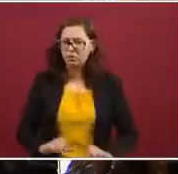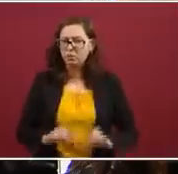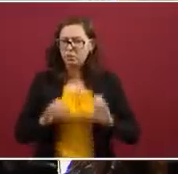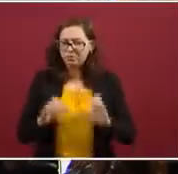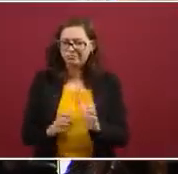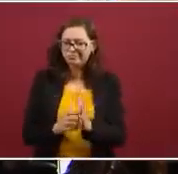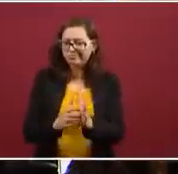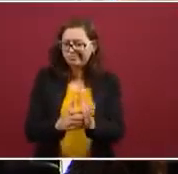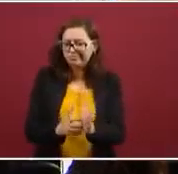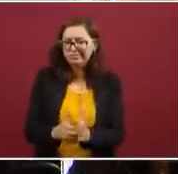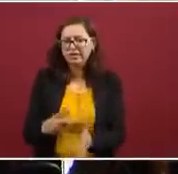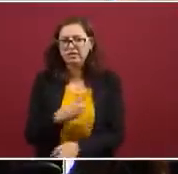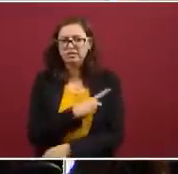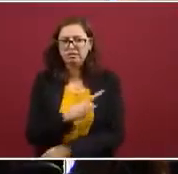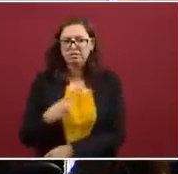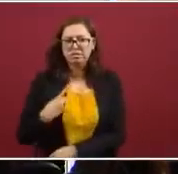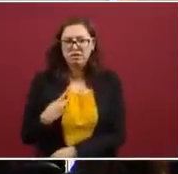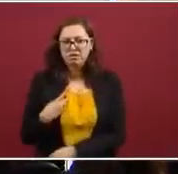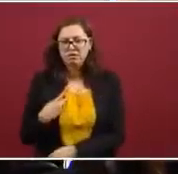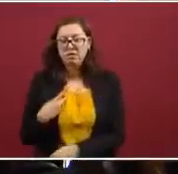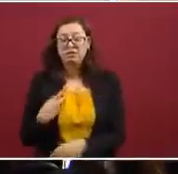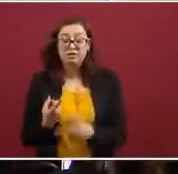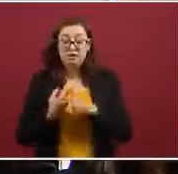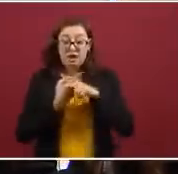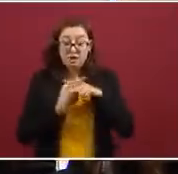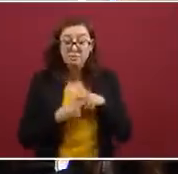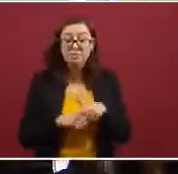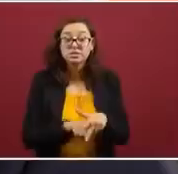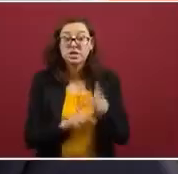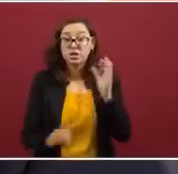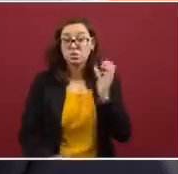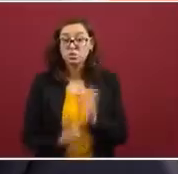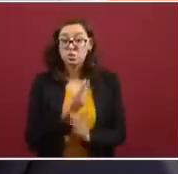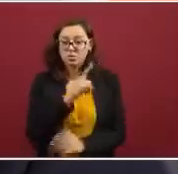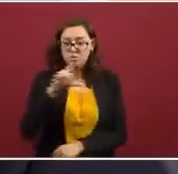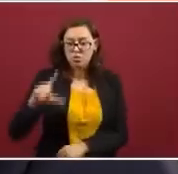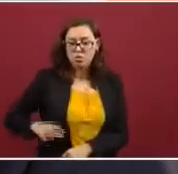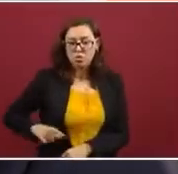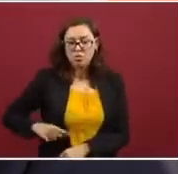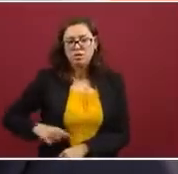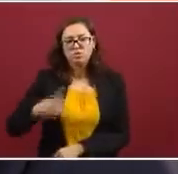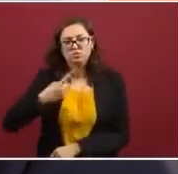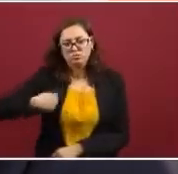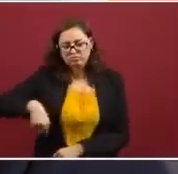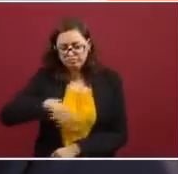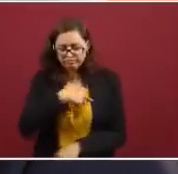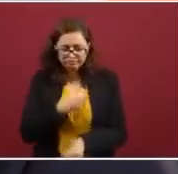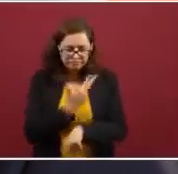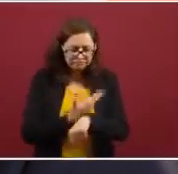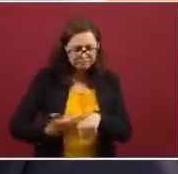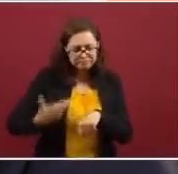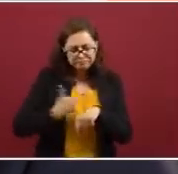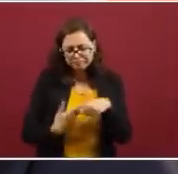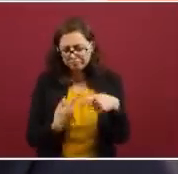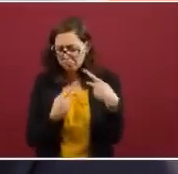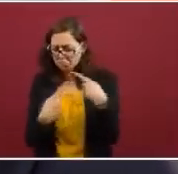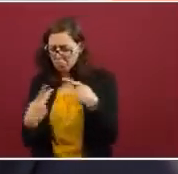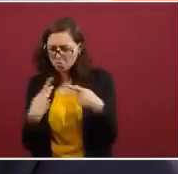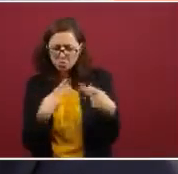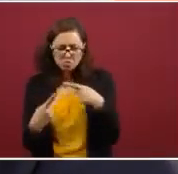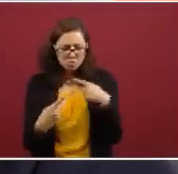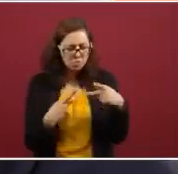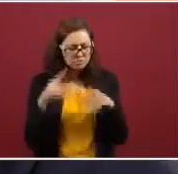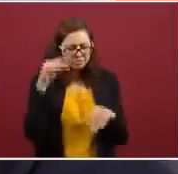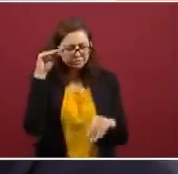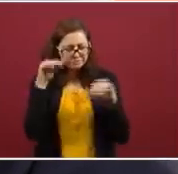que, desde el primer día de nuestra administración, hemos diseñado y aplicado una responsabilidad absoluta